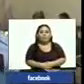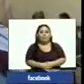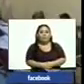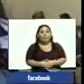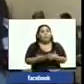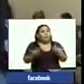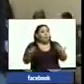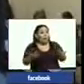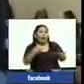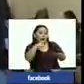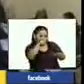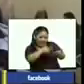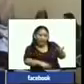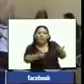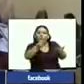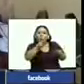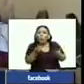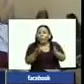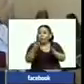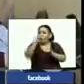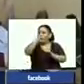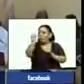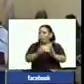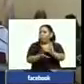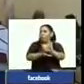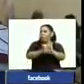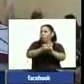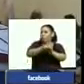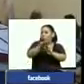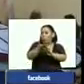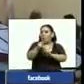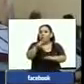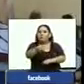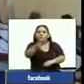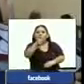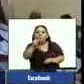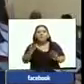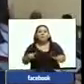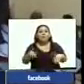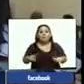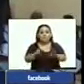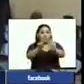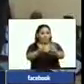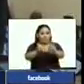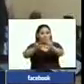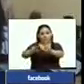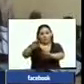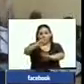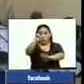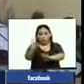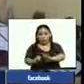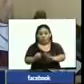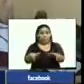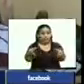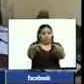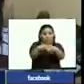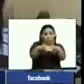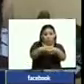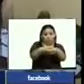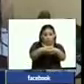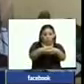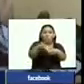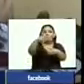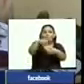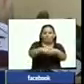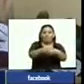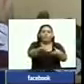En el informe tenemos un porcentaje alto, como dato preliminar, que un 63% de la población que tenemos dentro